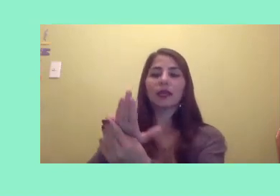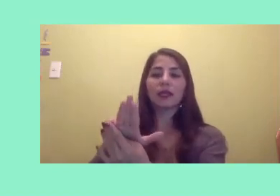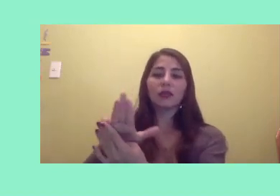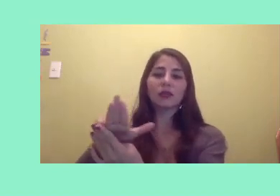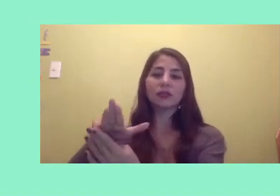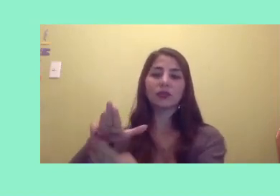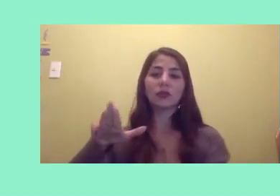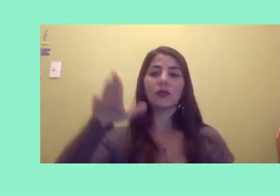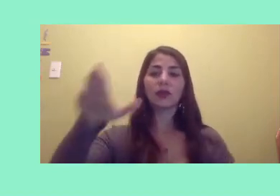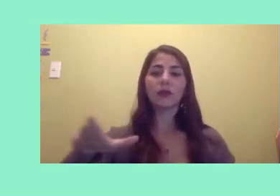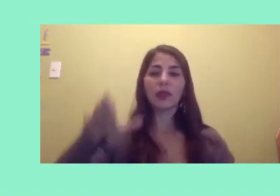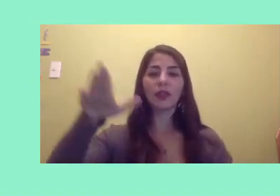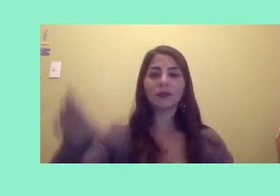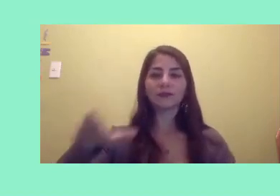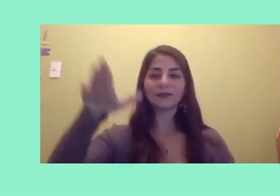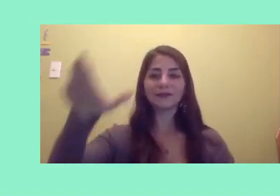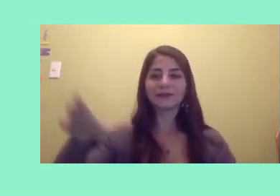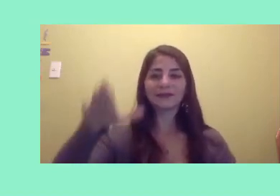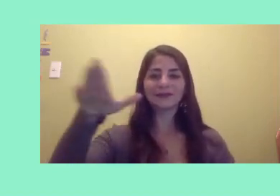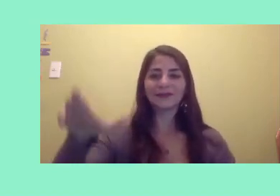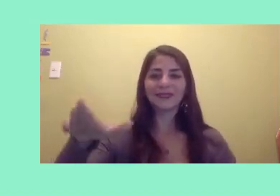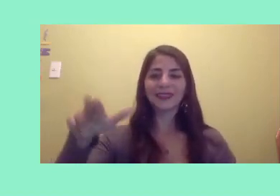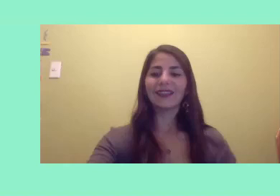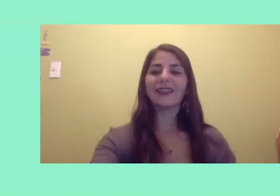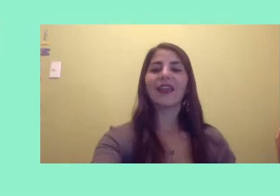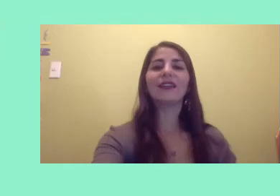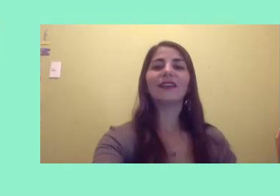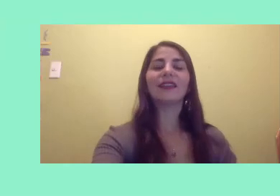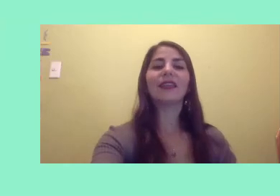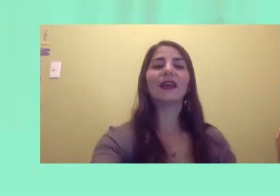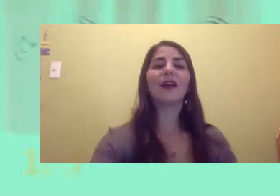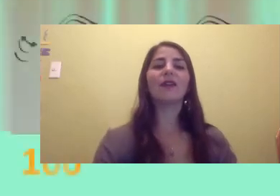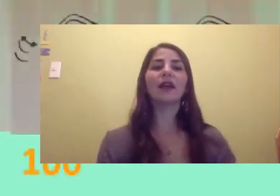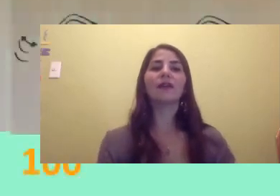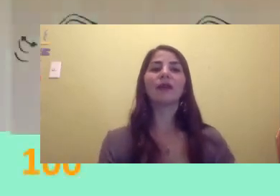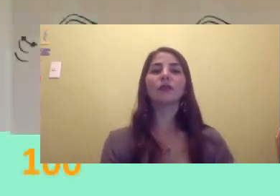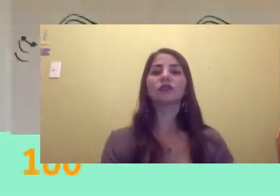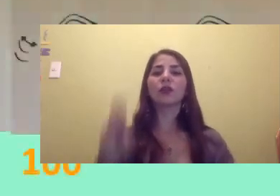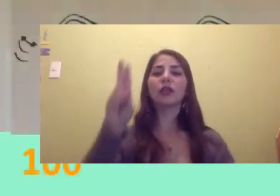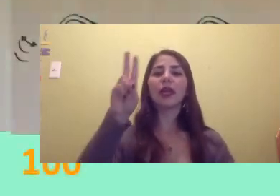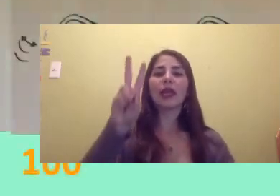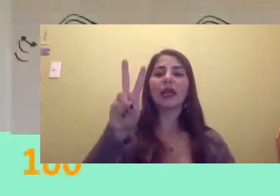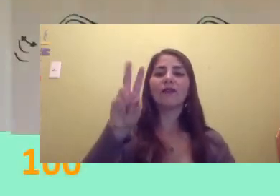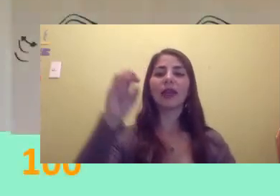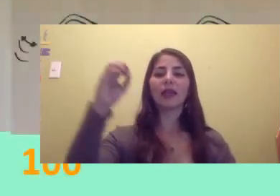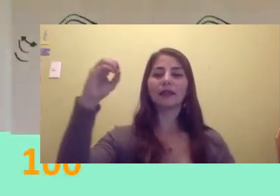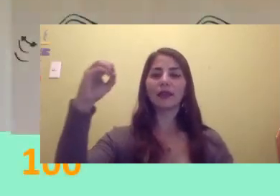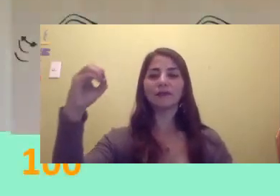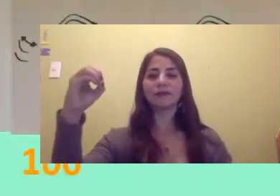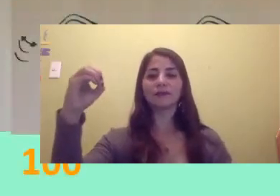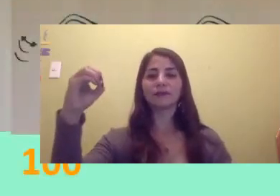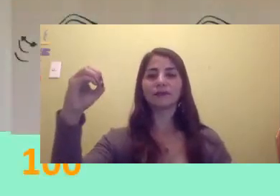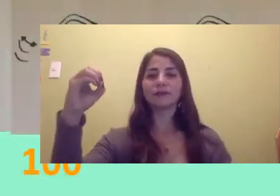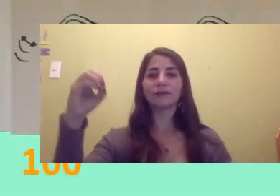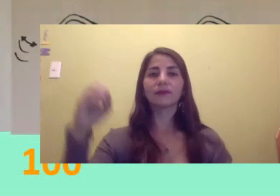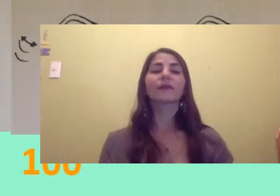19, aquí yo necesito ayudarme con mi dedo, ¿ya? Y ahora vamos con el 20.